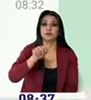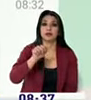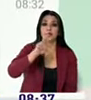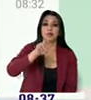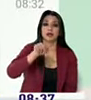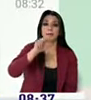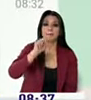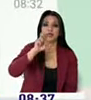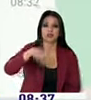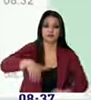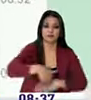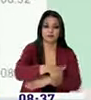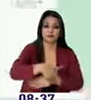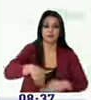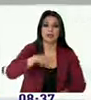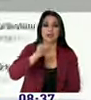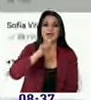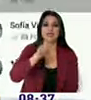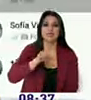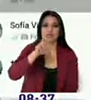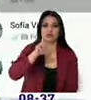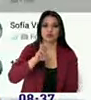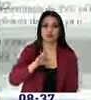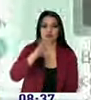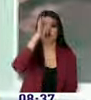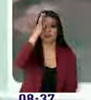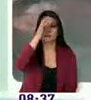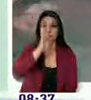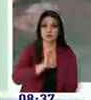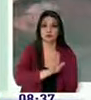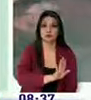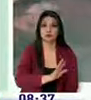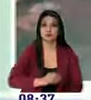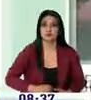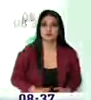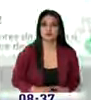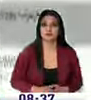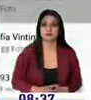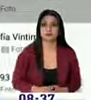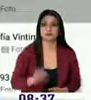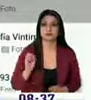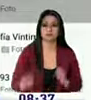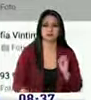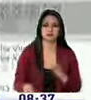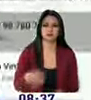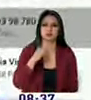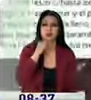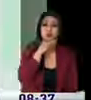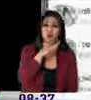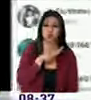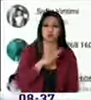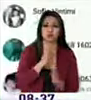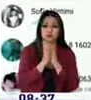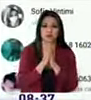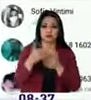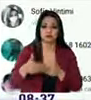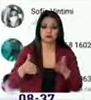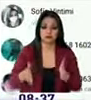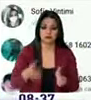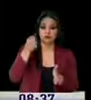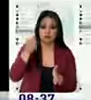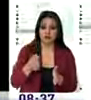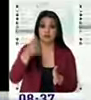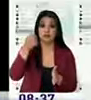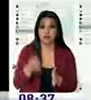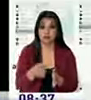Roberto Ascázuli, por el sector de La Lorena, Hospital del Sur. Vean la suciedad, increíble, ¿ah? ¿Eh? Y ahí está en el